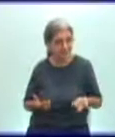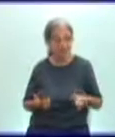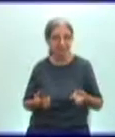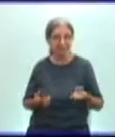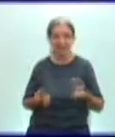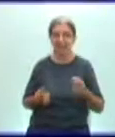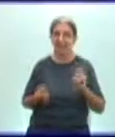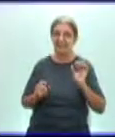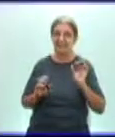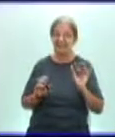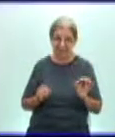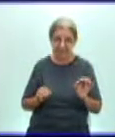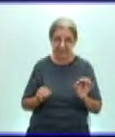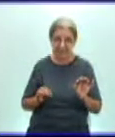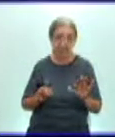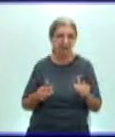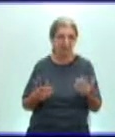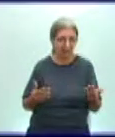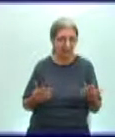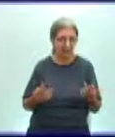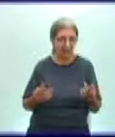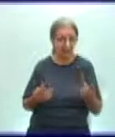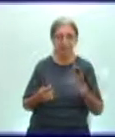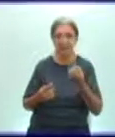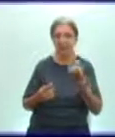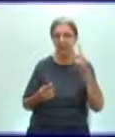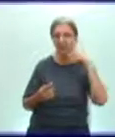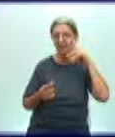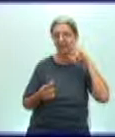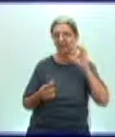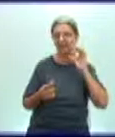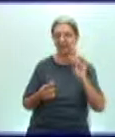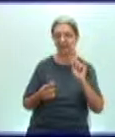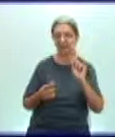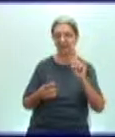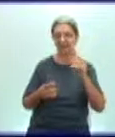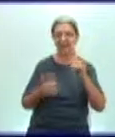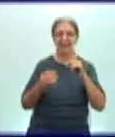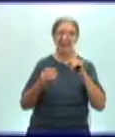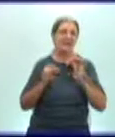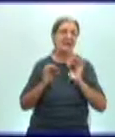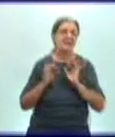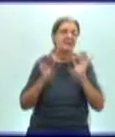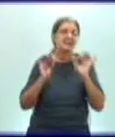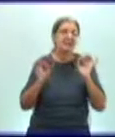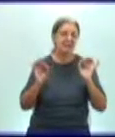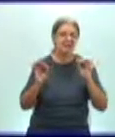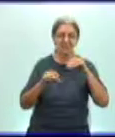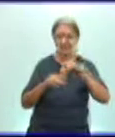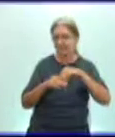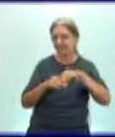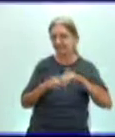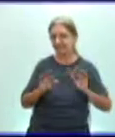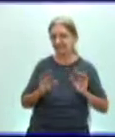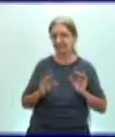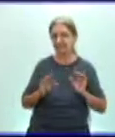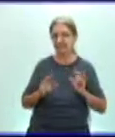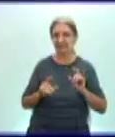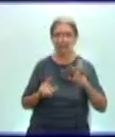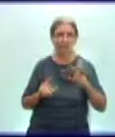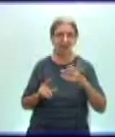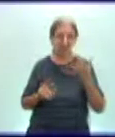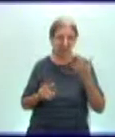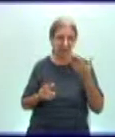hay que entender su esencia. El cuento literario, como ya había explicado, es transmitido por medio de